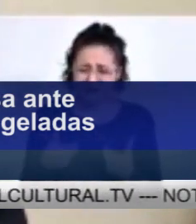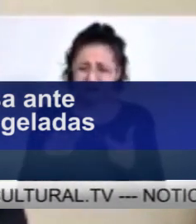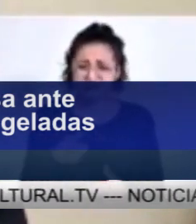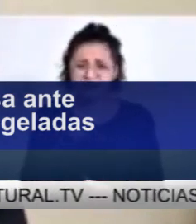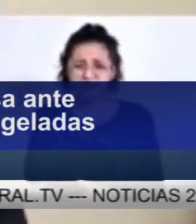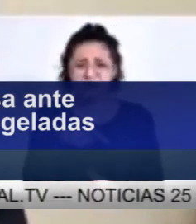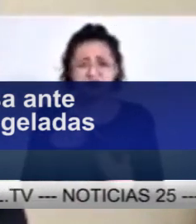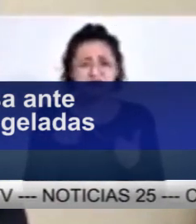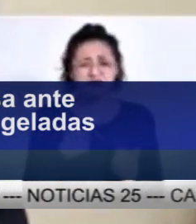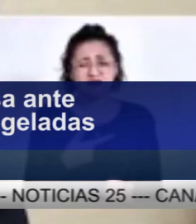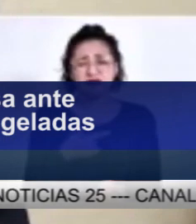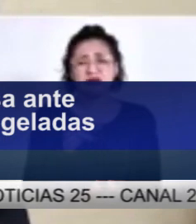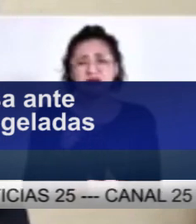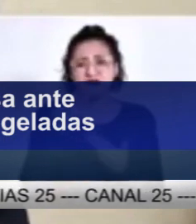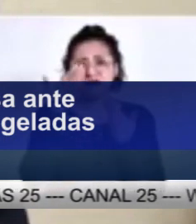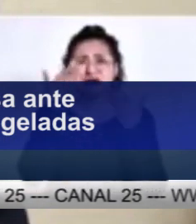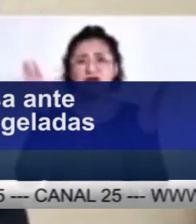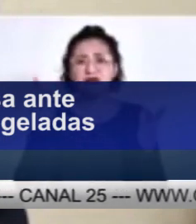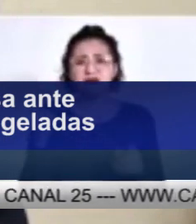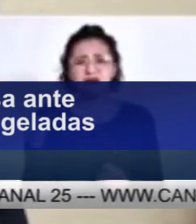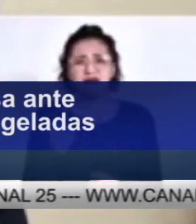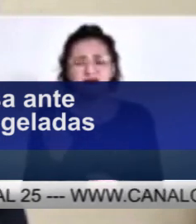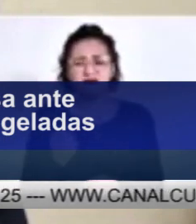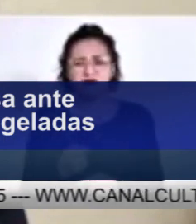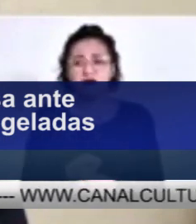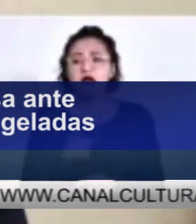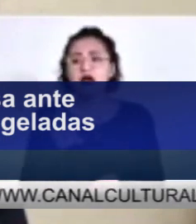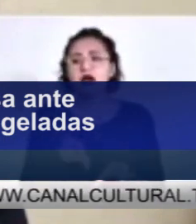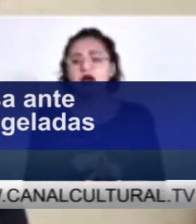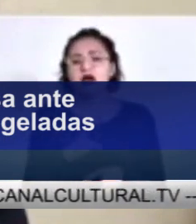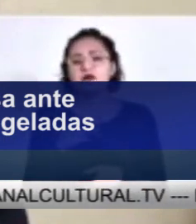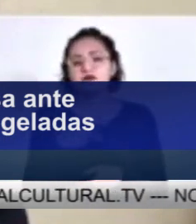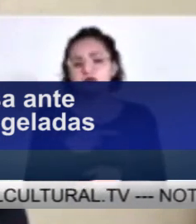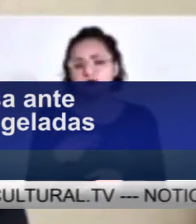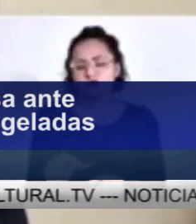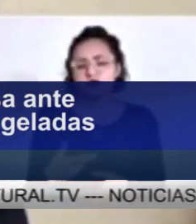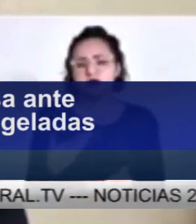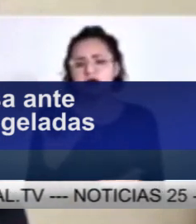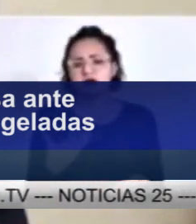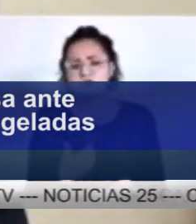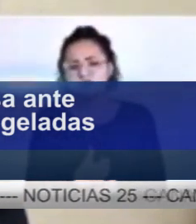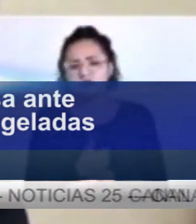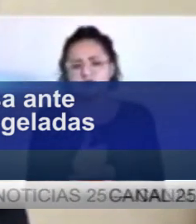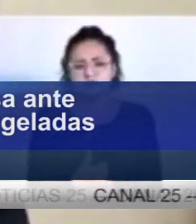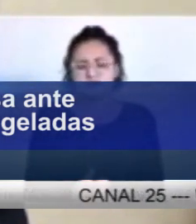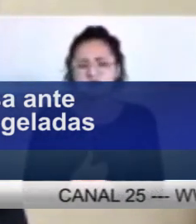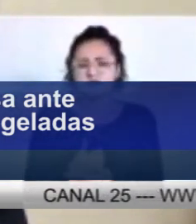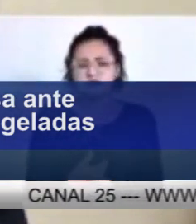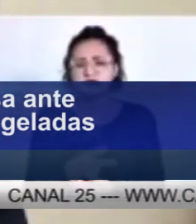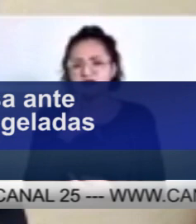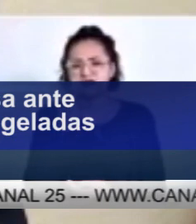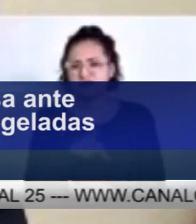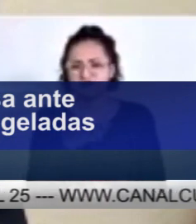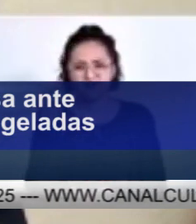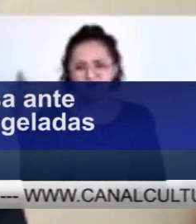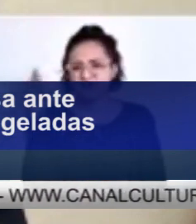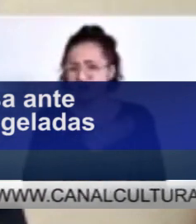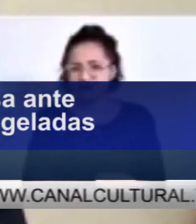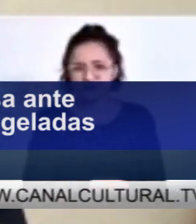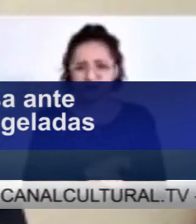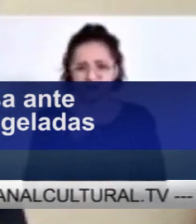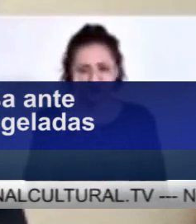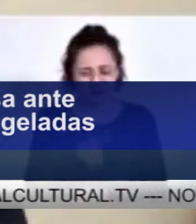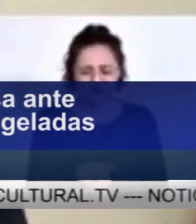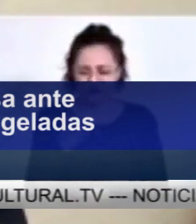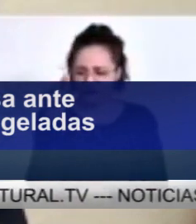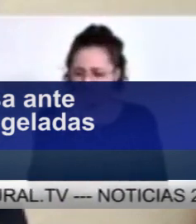donde comentó que los discursos de pobreza que han manejado los líderes antorchos es